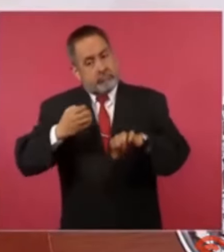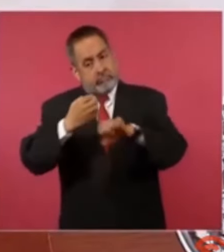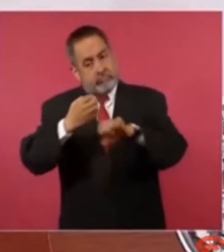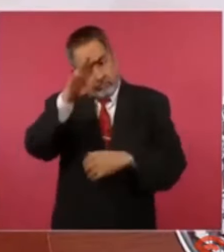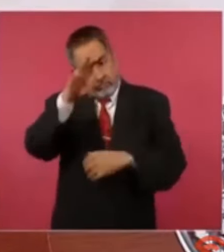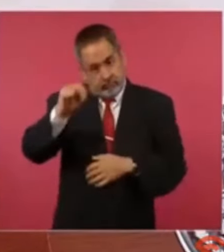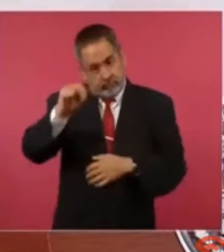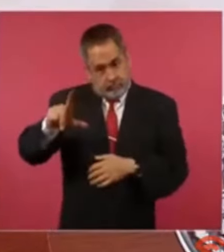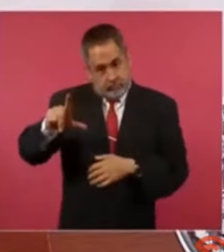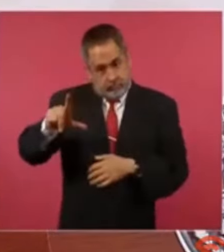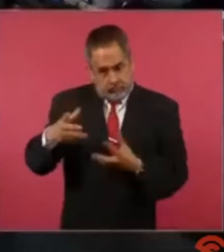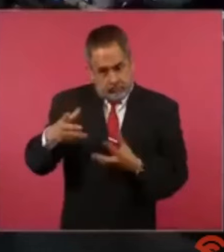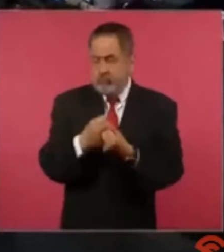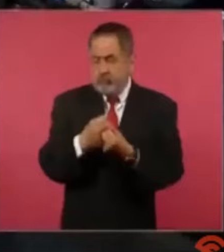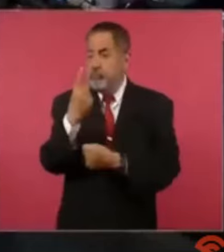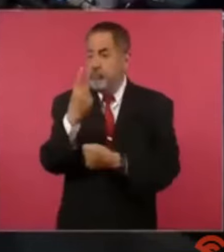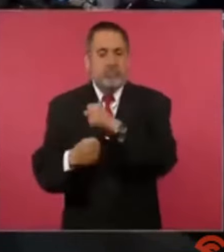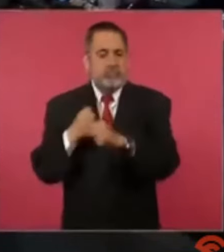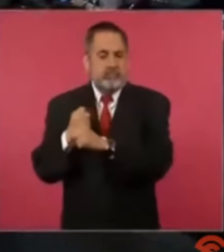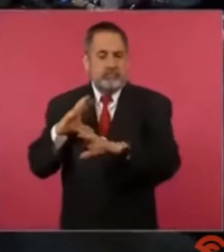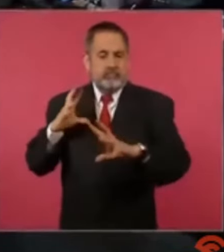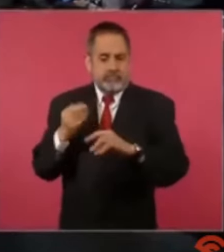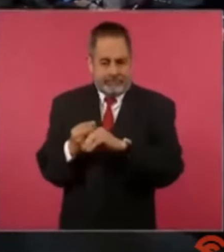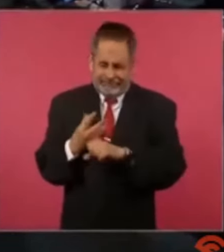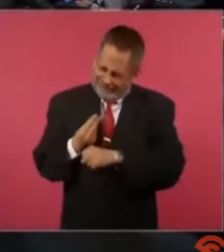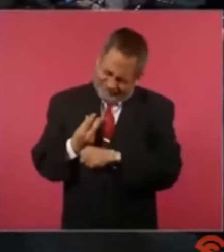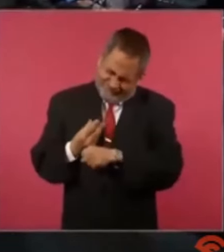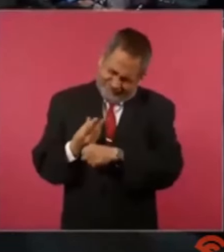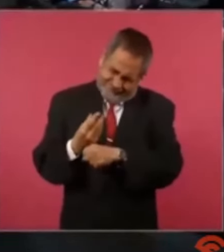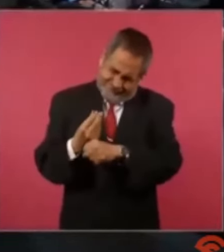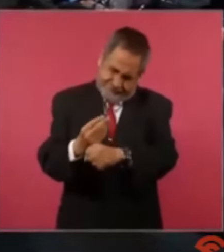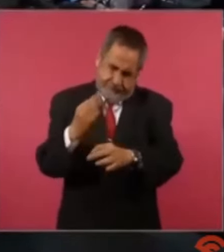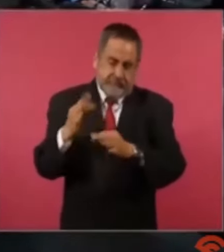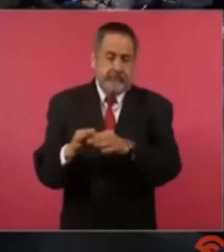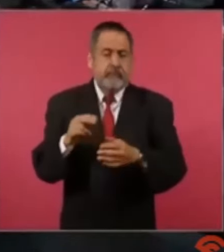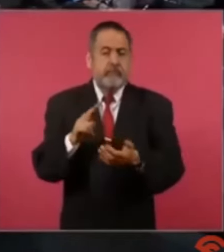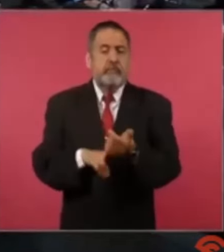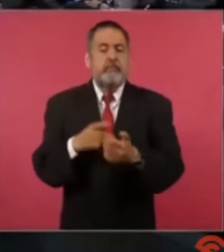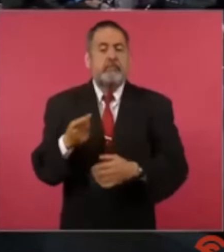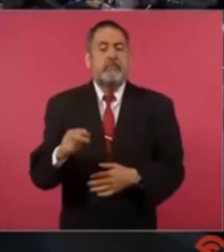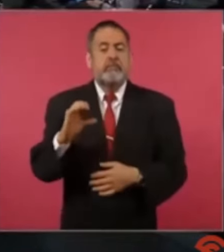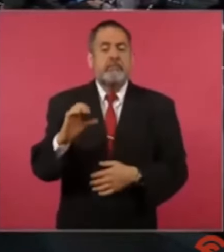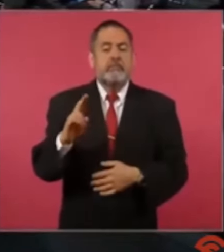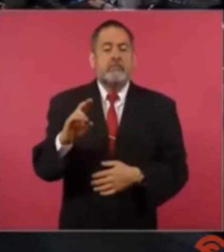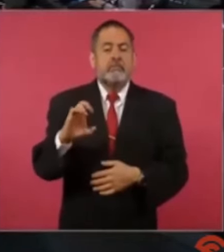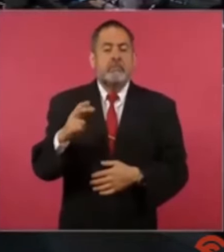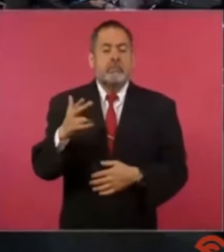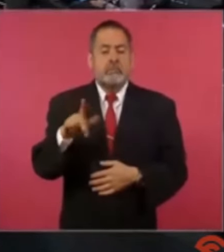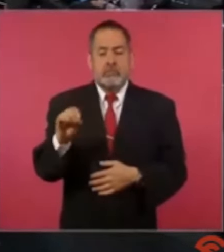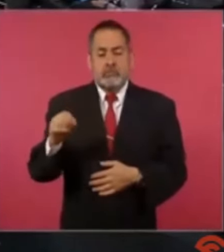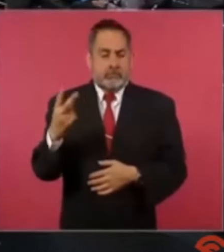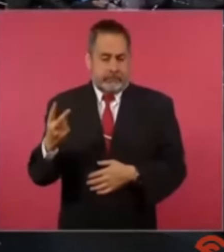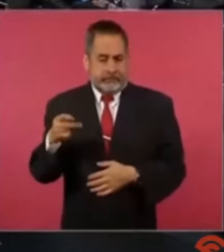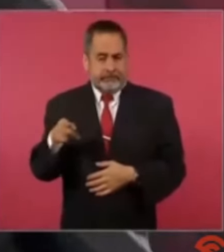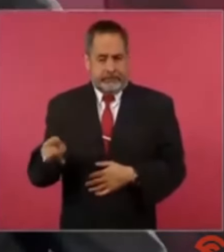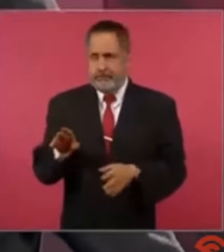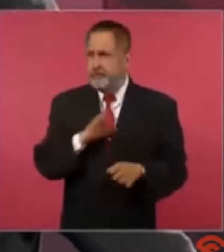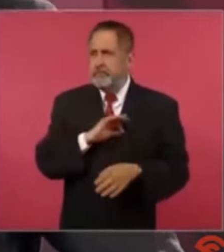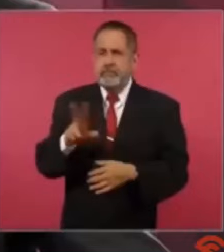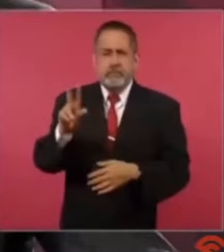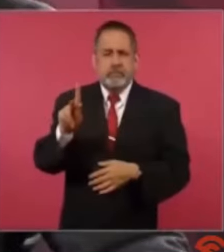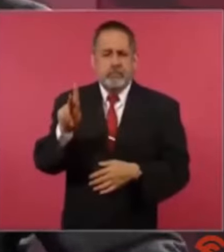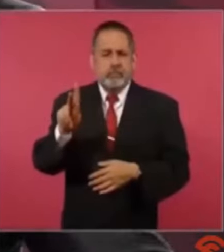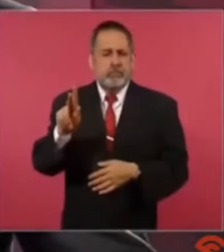Pero en un año hicimos un acueducto, el Cuchillo 2, poco más de 80